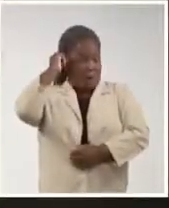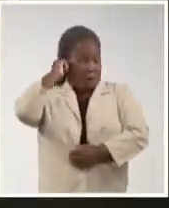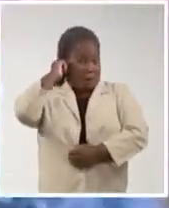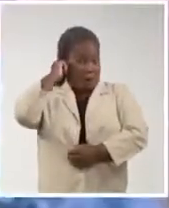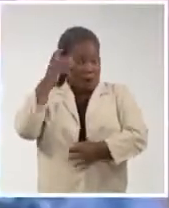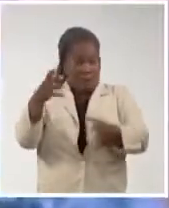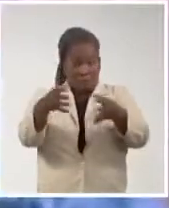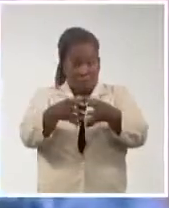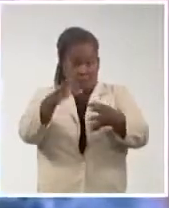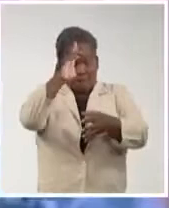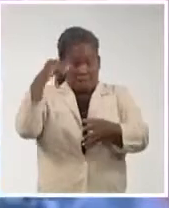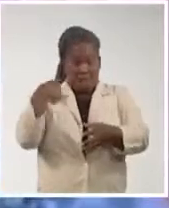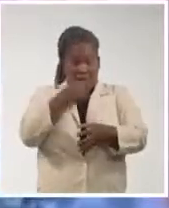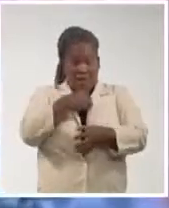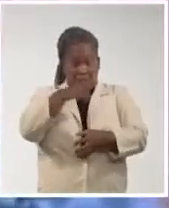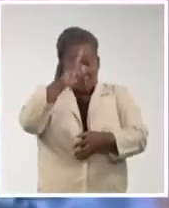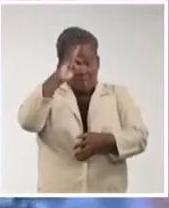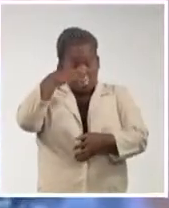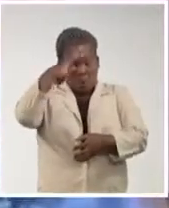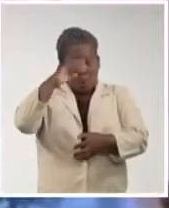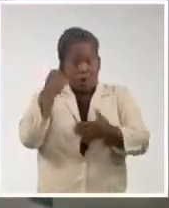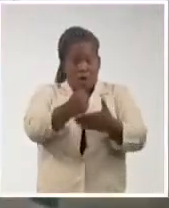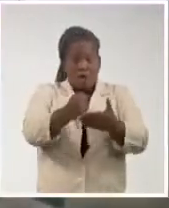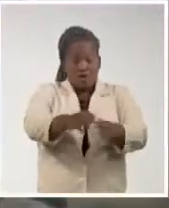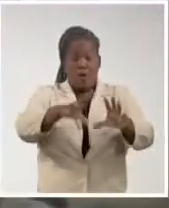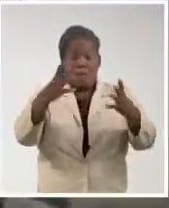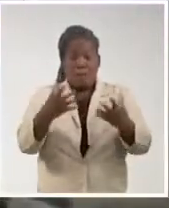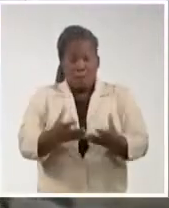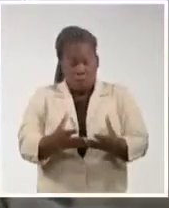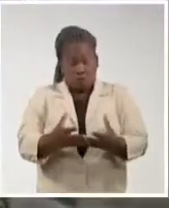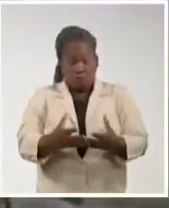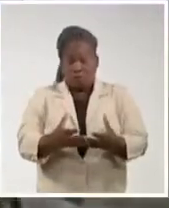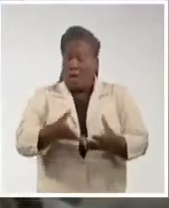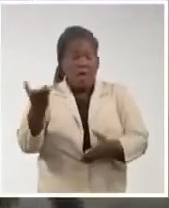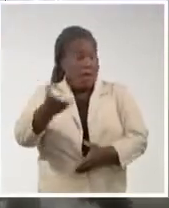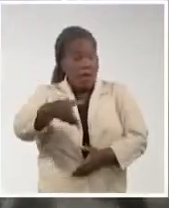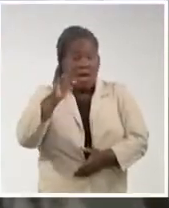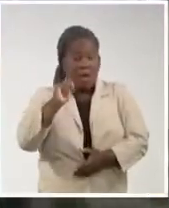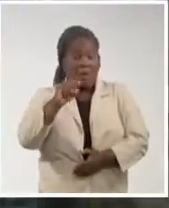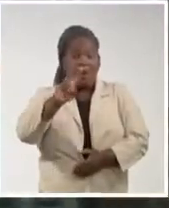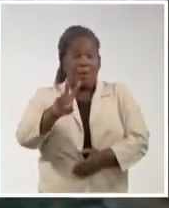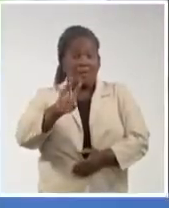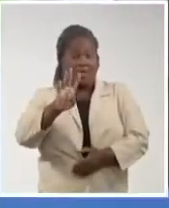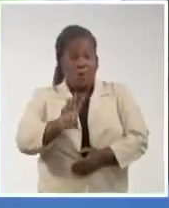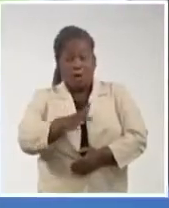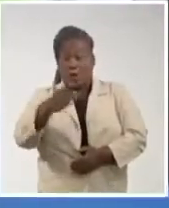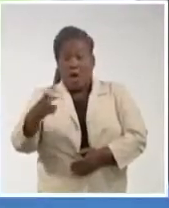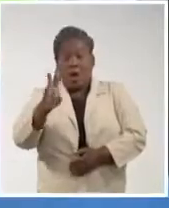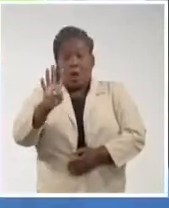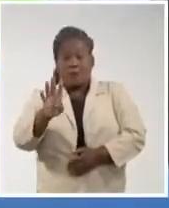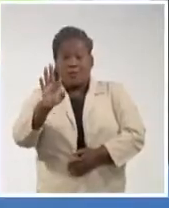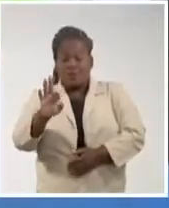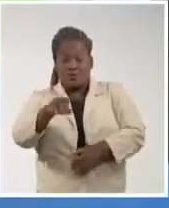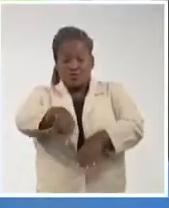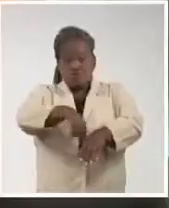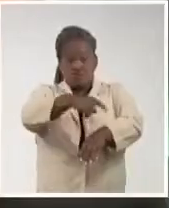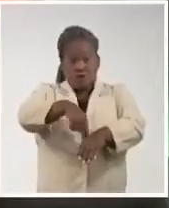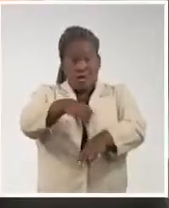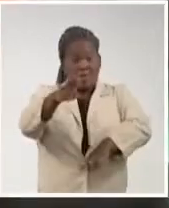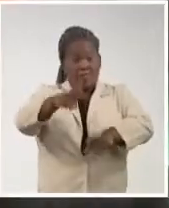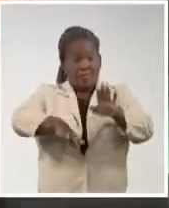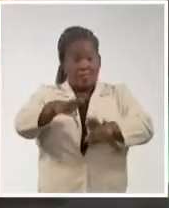el contingente Henry Reeves se movilizan de forma inmediata entre 24 y 48 horas, según el tipo